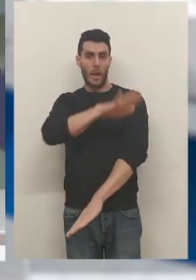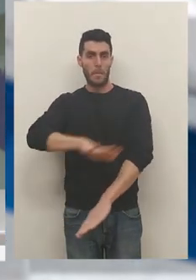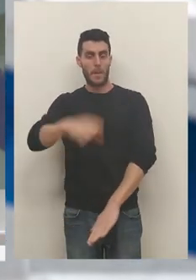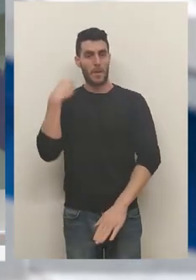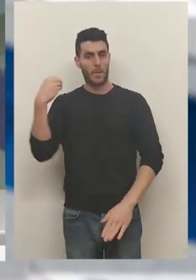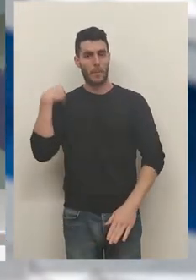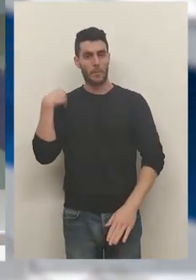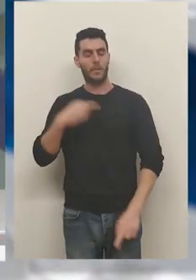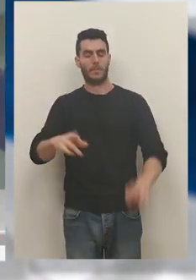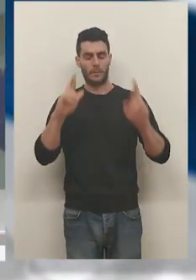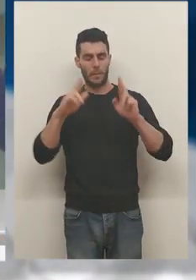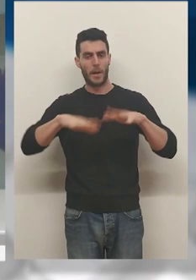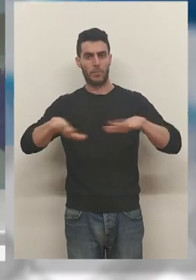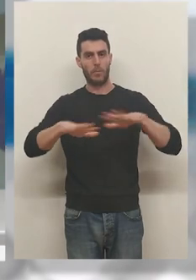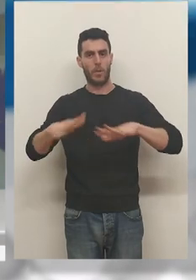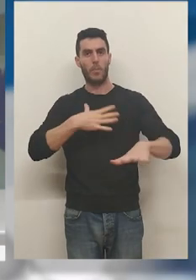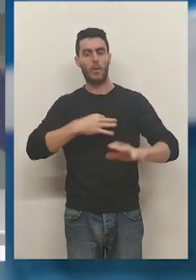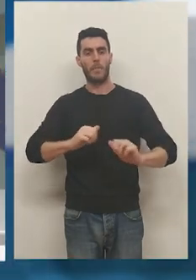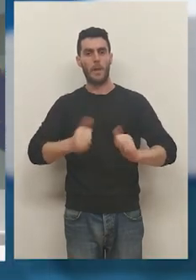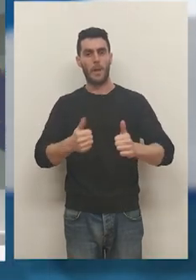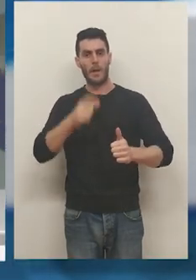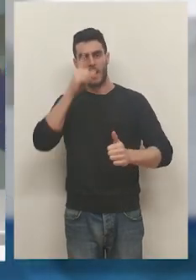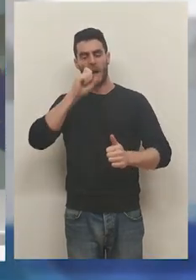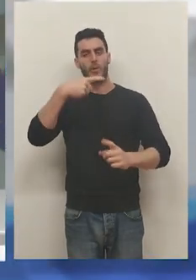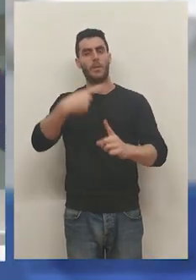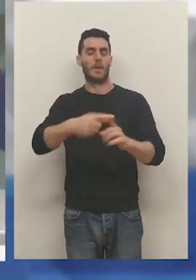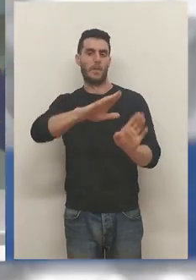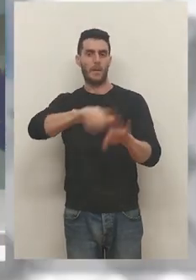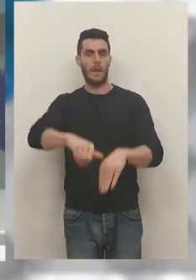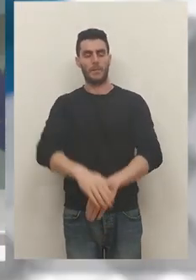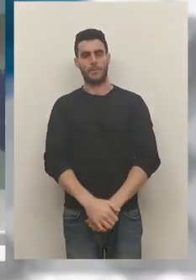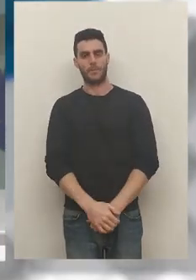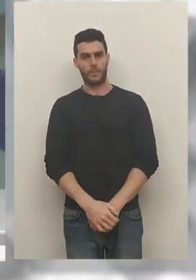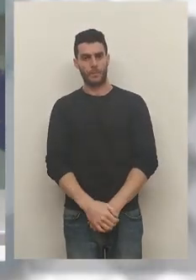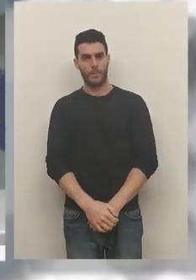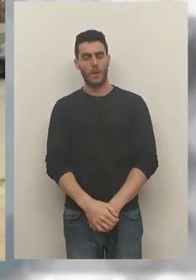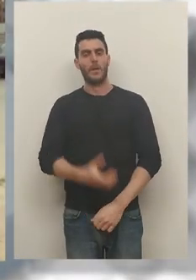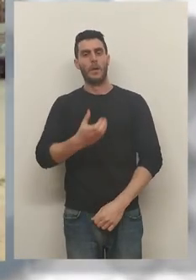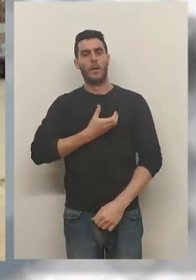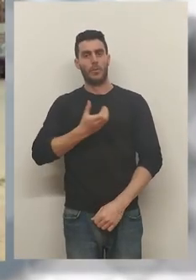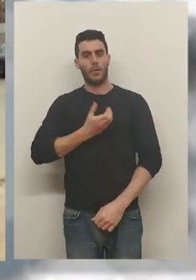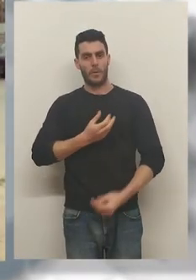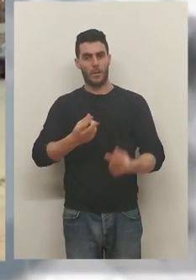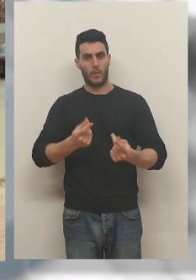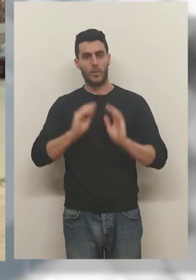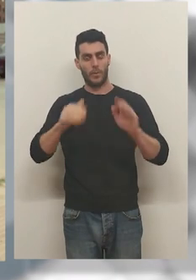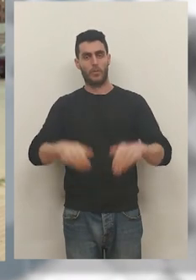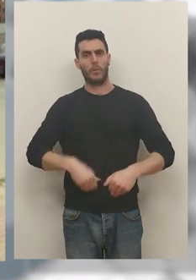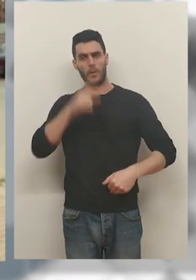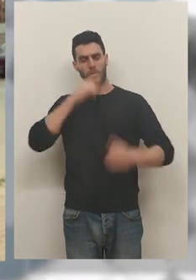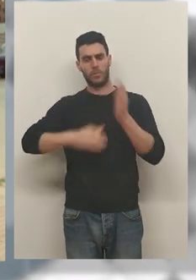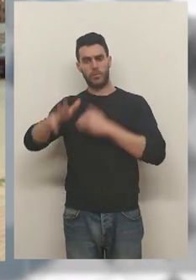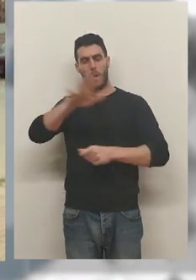regional este espacio que se espera pueda estar operativo a finales del próximo año el ayuntamiento de la capital